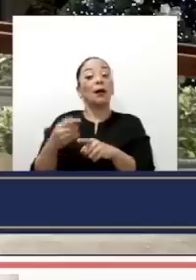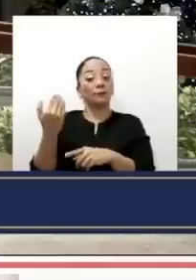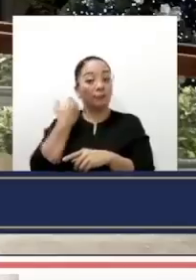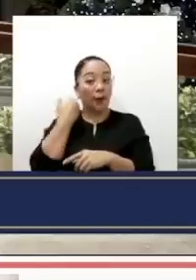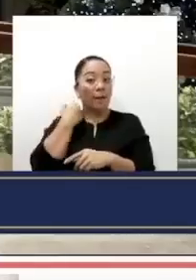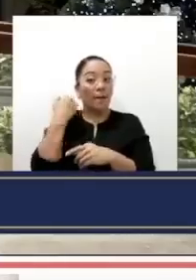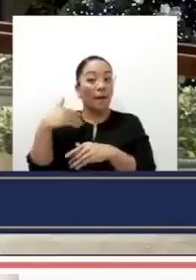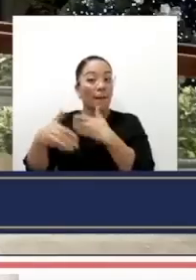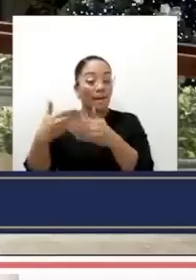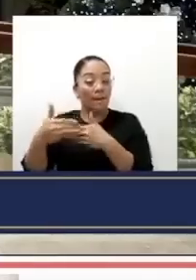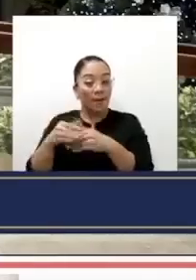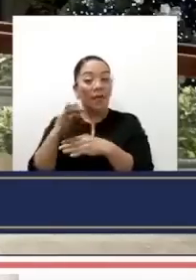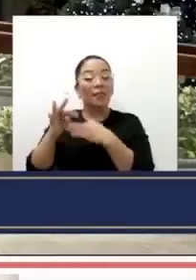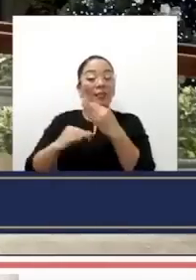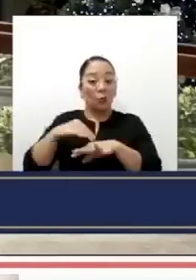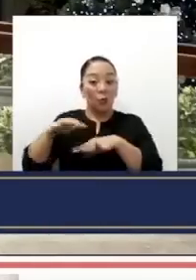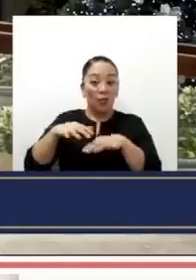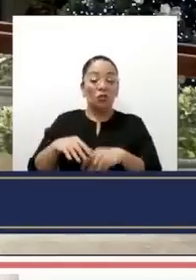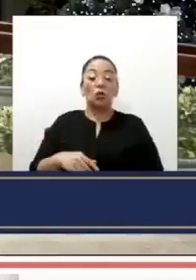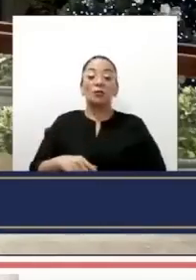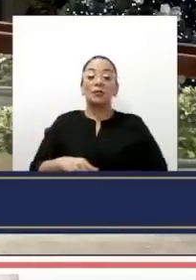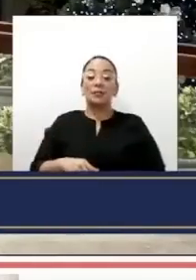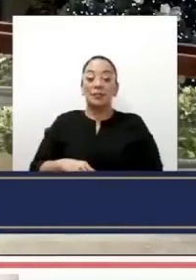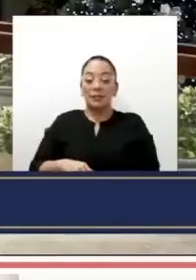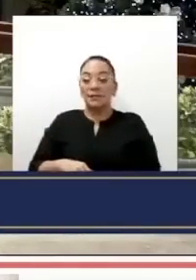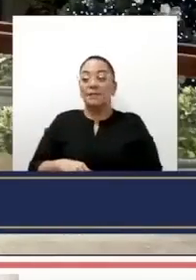de ese tipo de acciones. Ahora entonces,